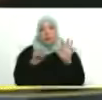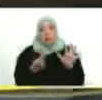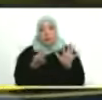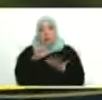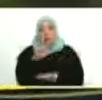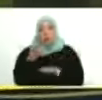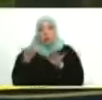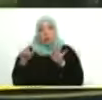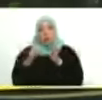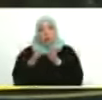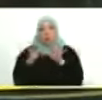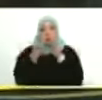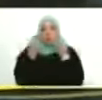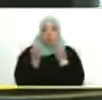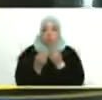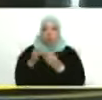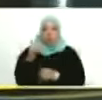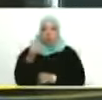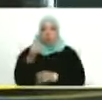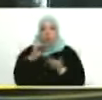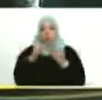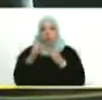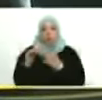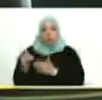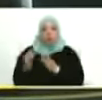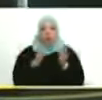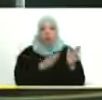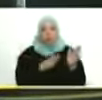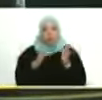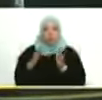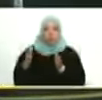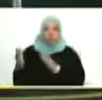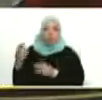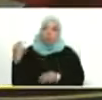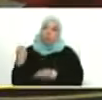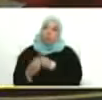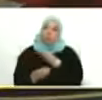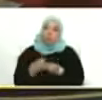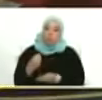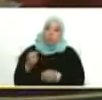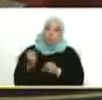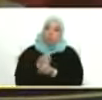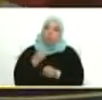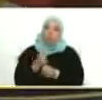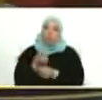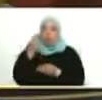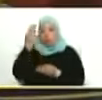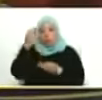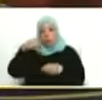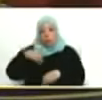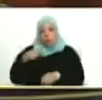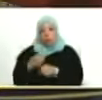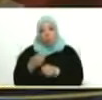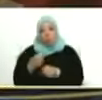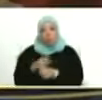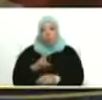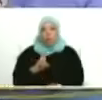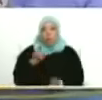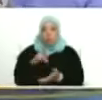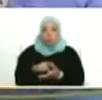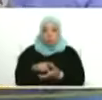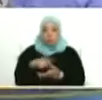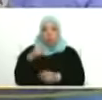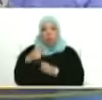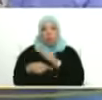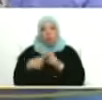que representa 10 comunidades organizadas. Hicimos una rehabilitación y acondicionamiento donde participaron Barrio